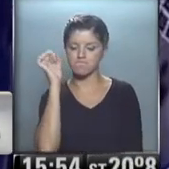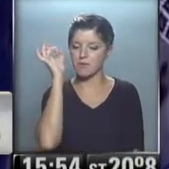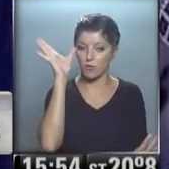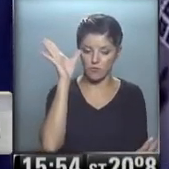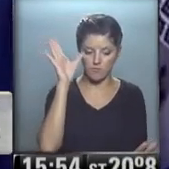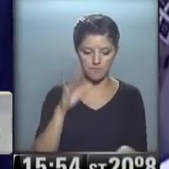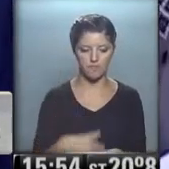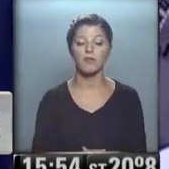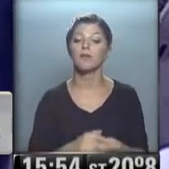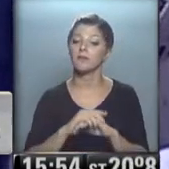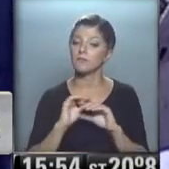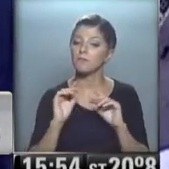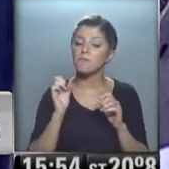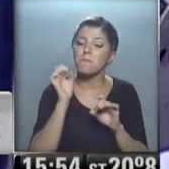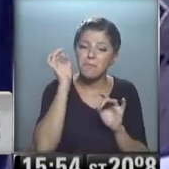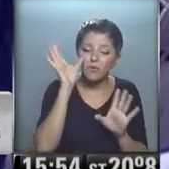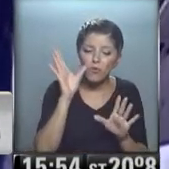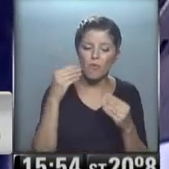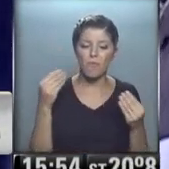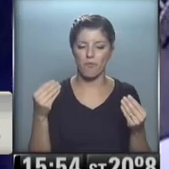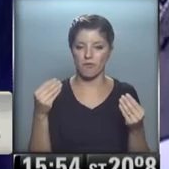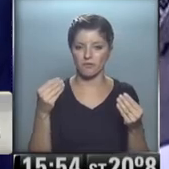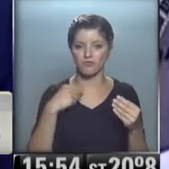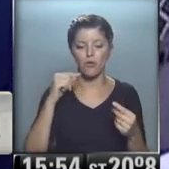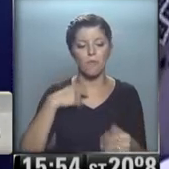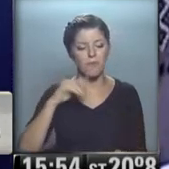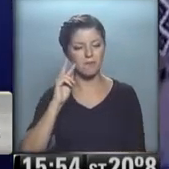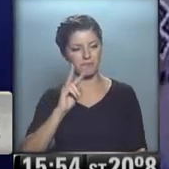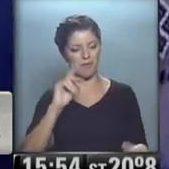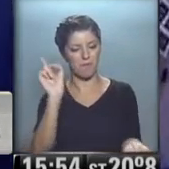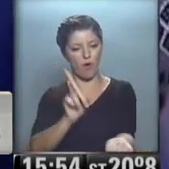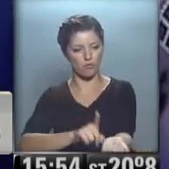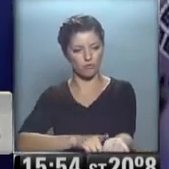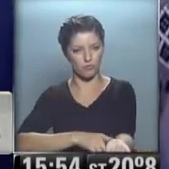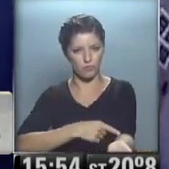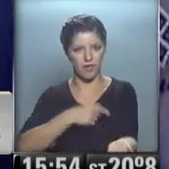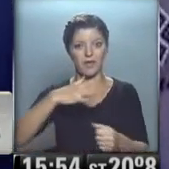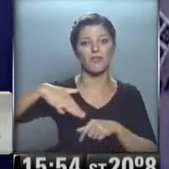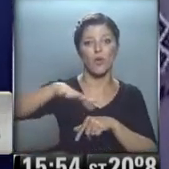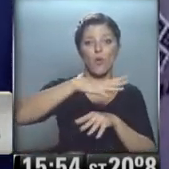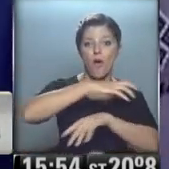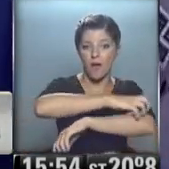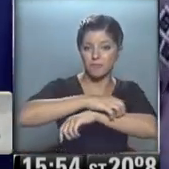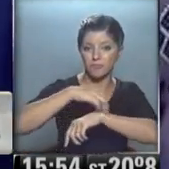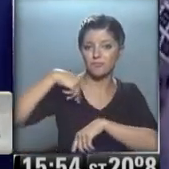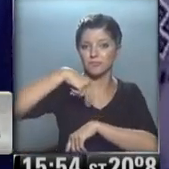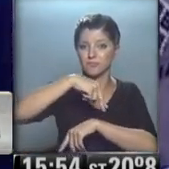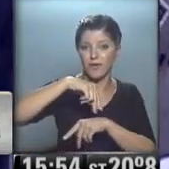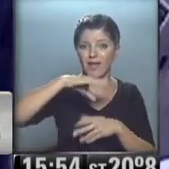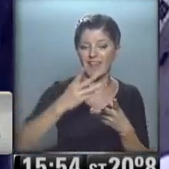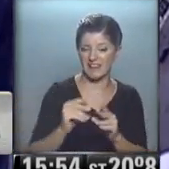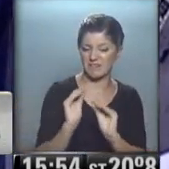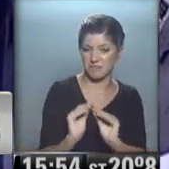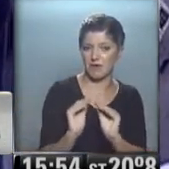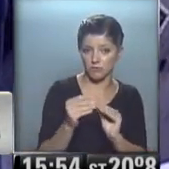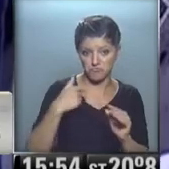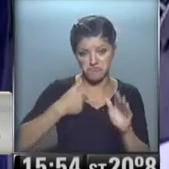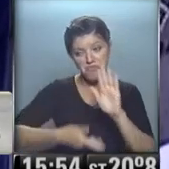Señor, perdóname por haberme acostumbrado a chapotear por el barro. Yo me puedo